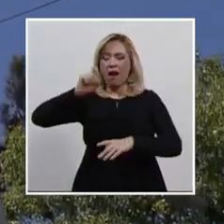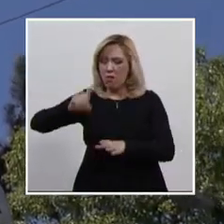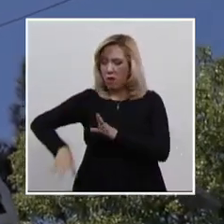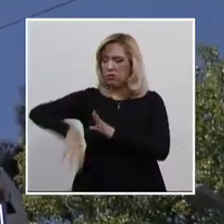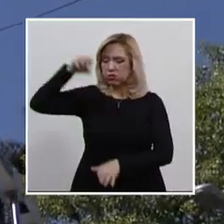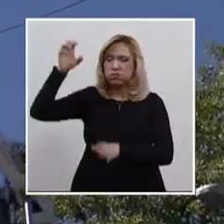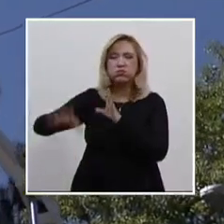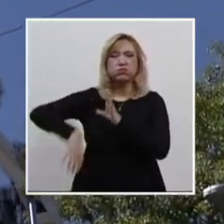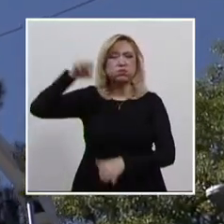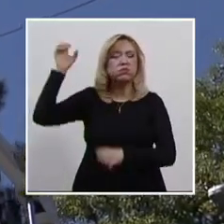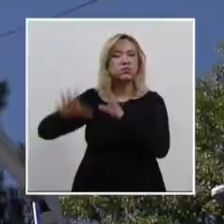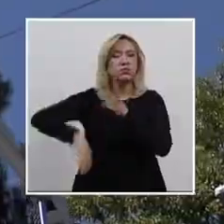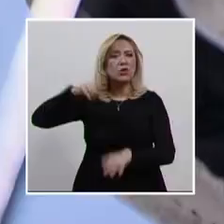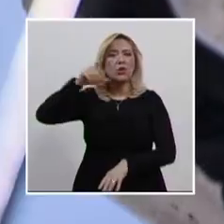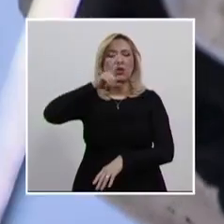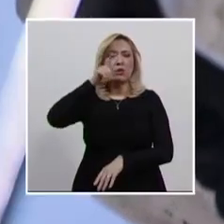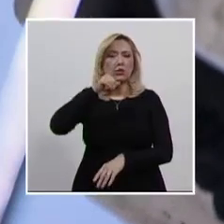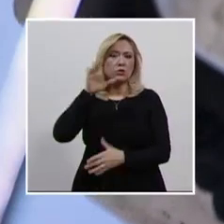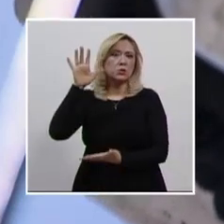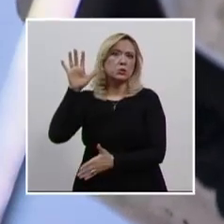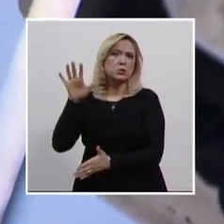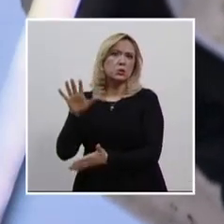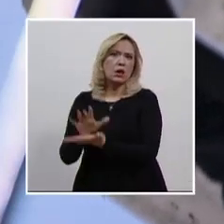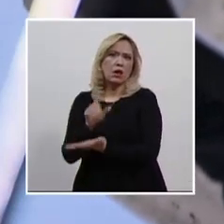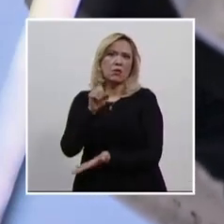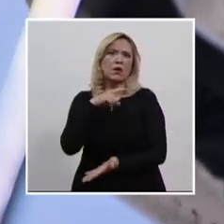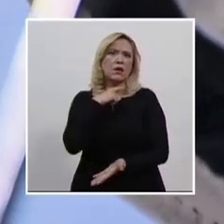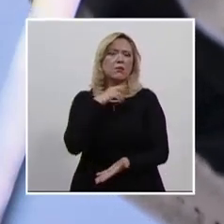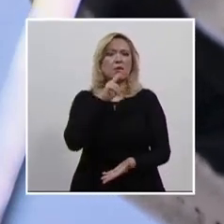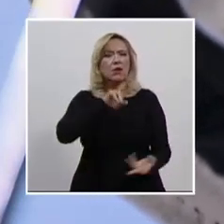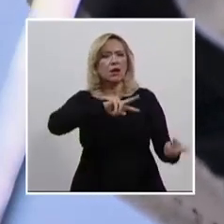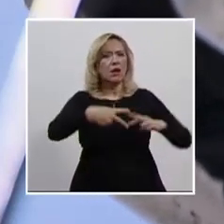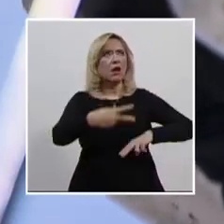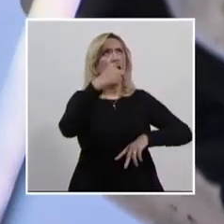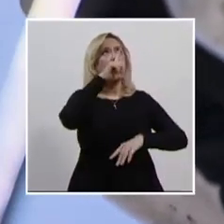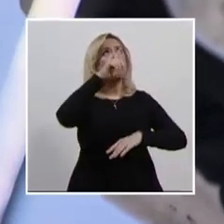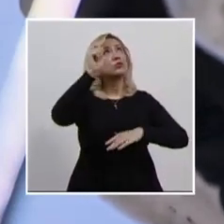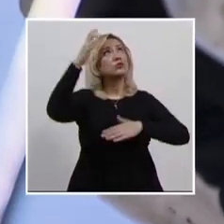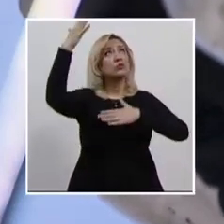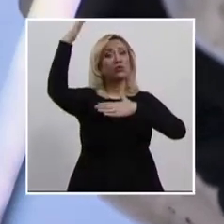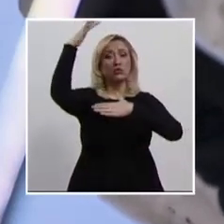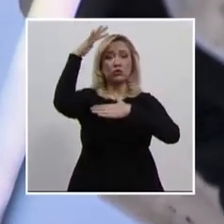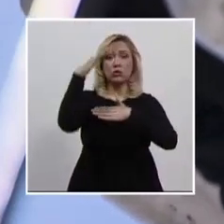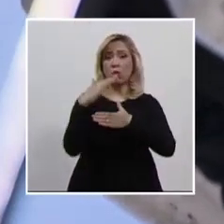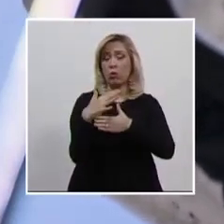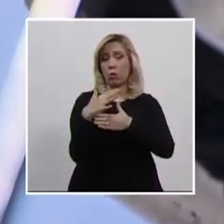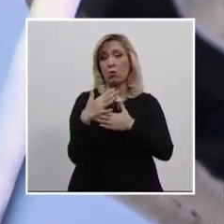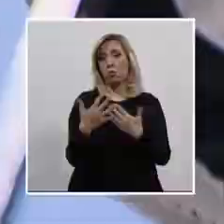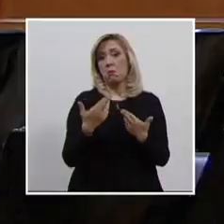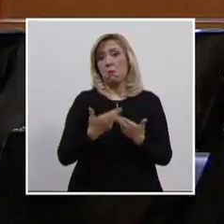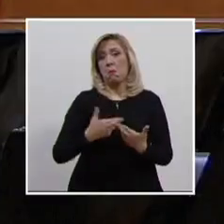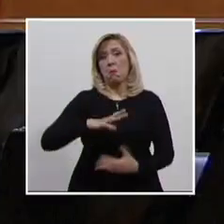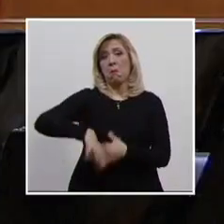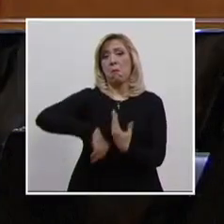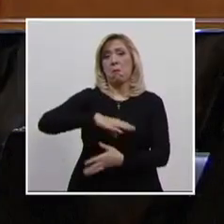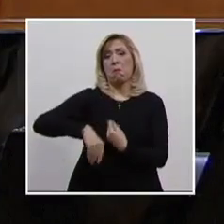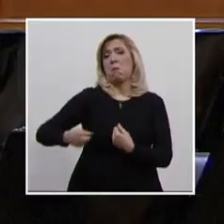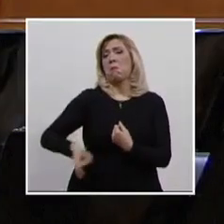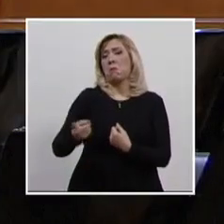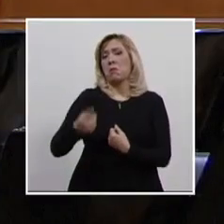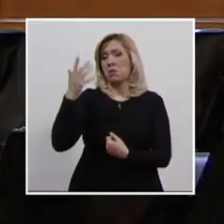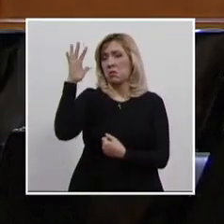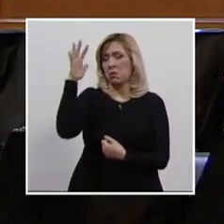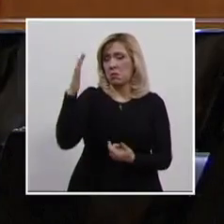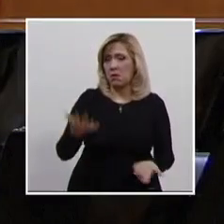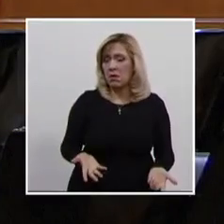del constituyente permanente que prevé para la materia energética el principio de desarrollo sustentable. Quienes votaron